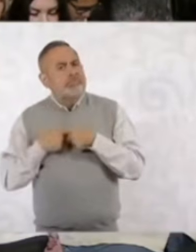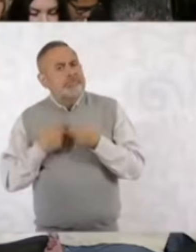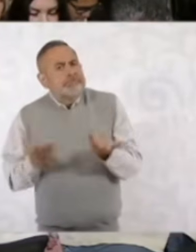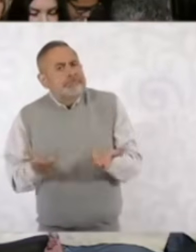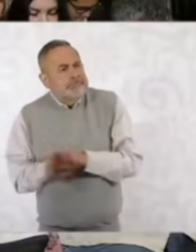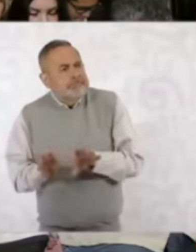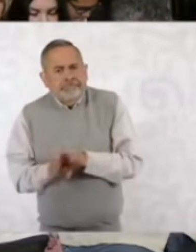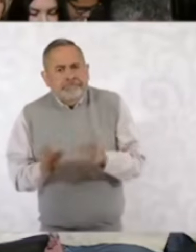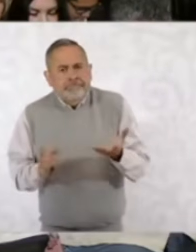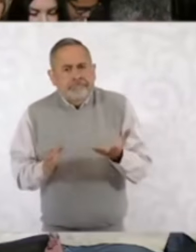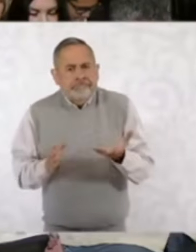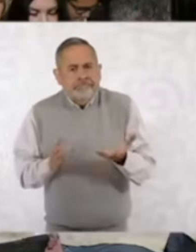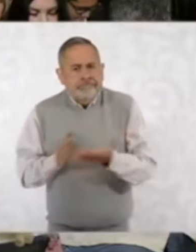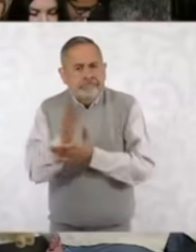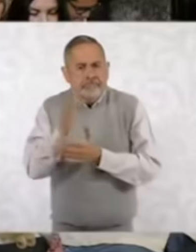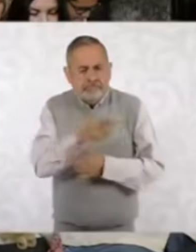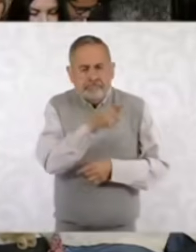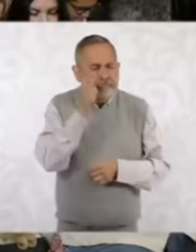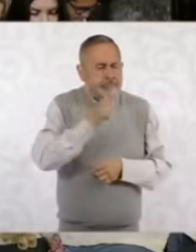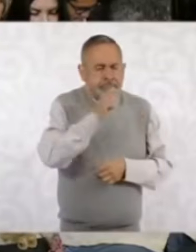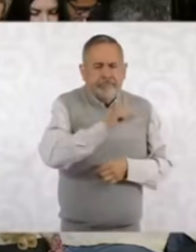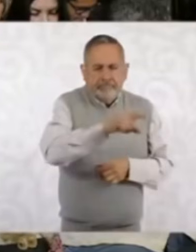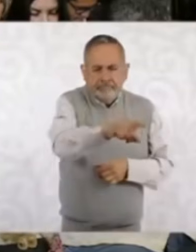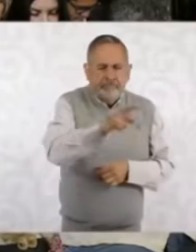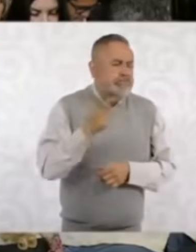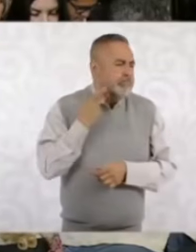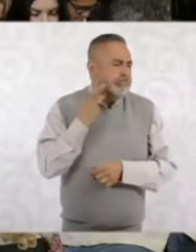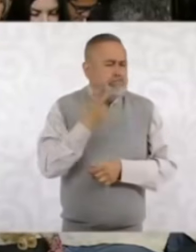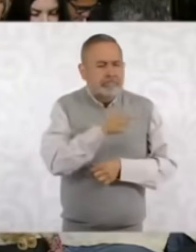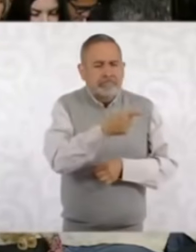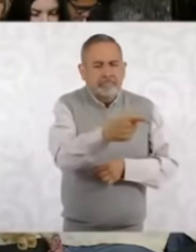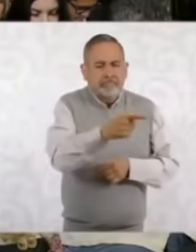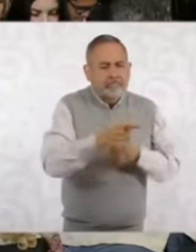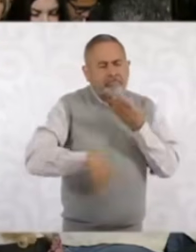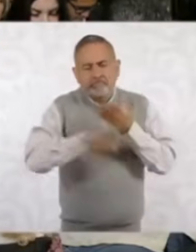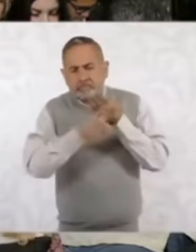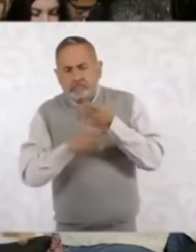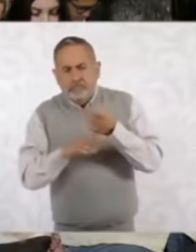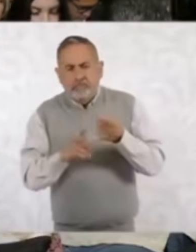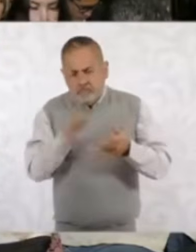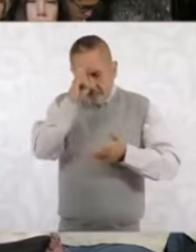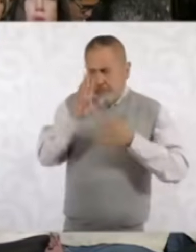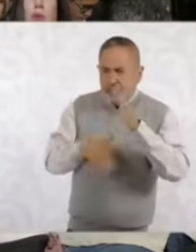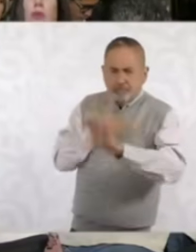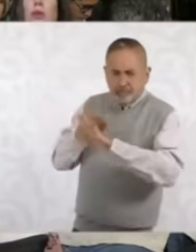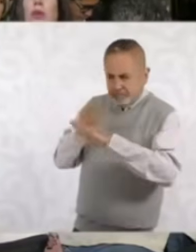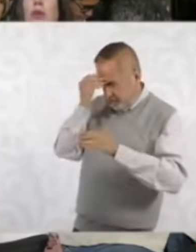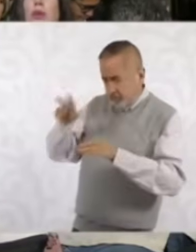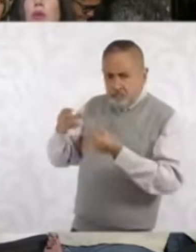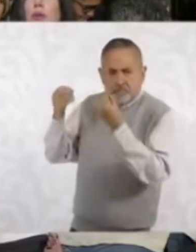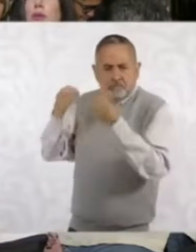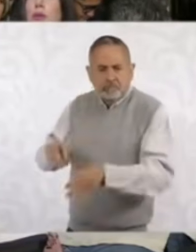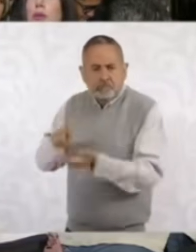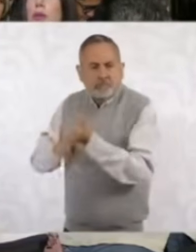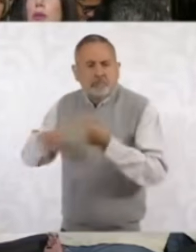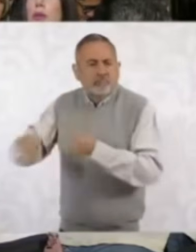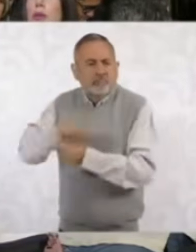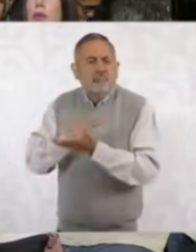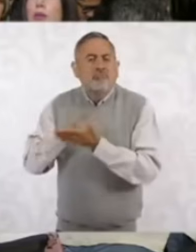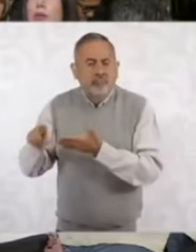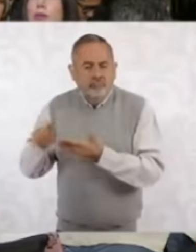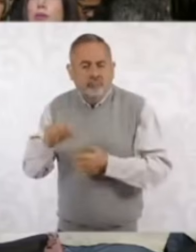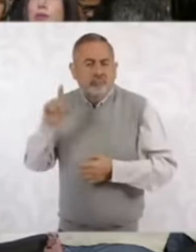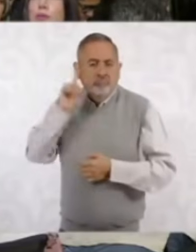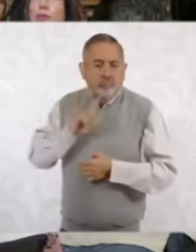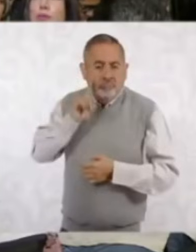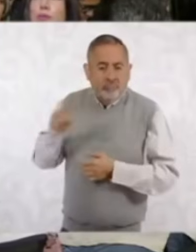porque al final sí empieza como un tema político, pero termina siendo violentador de los derechos, en este caso de